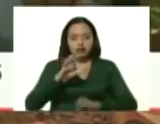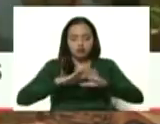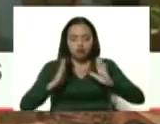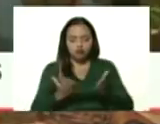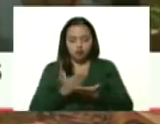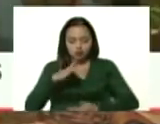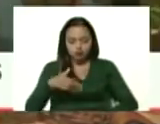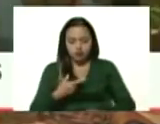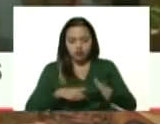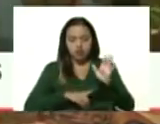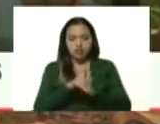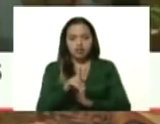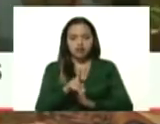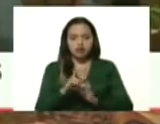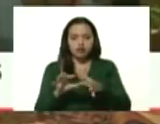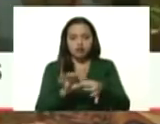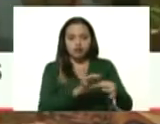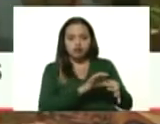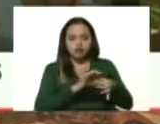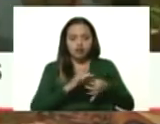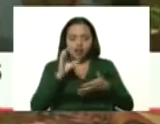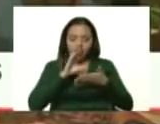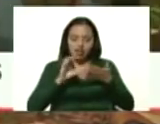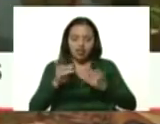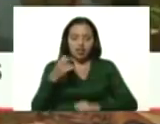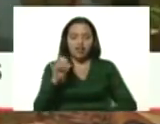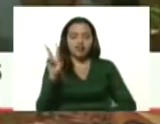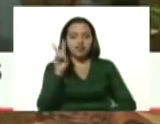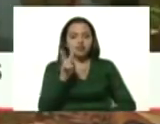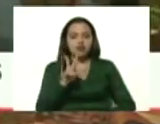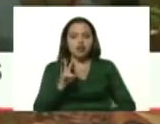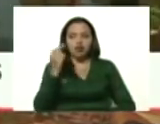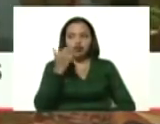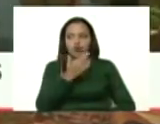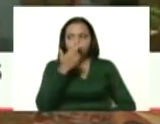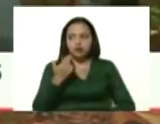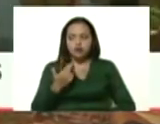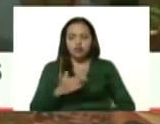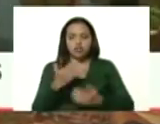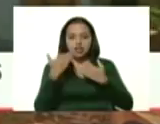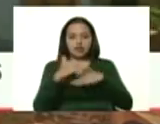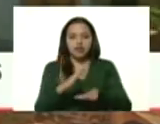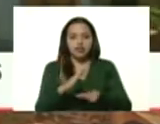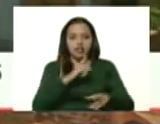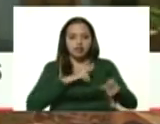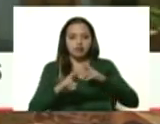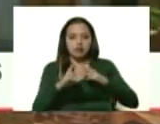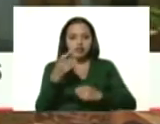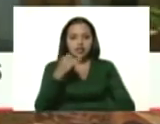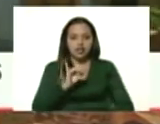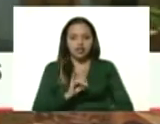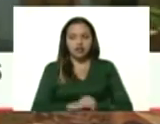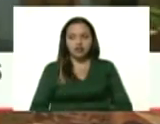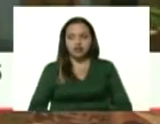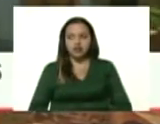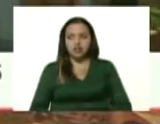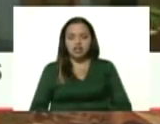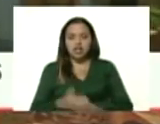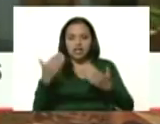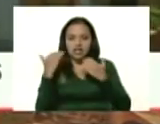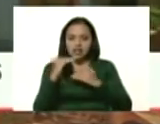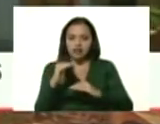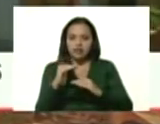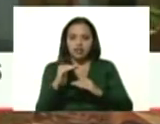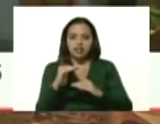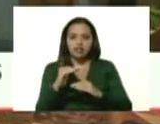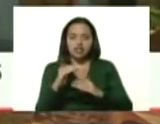unión cívico-militar con las características que hay en Venezuela. Con ese nivel de compromiso, con ese nivel de corresponsabilidad que hay. Con ese nivel